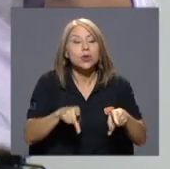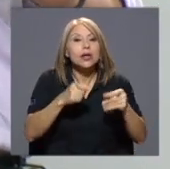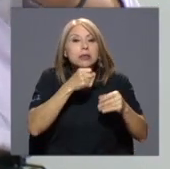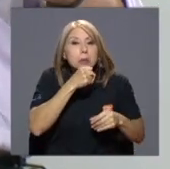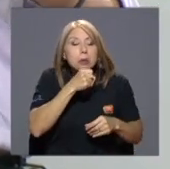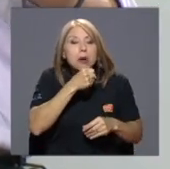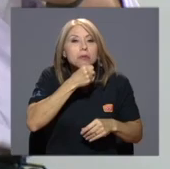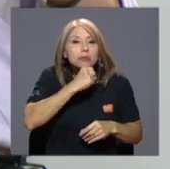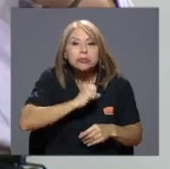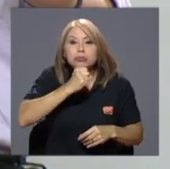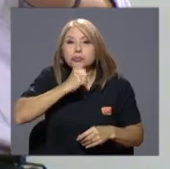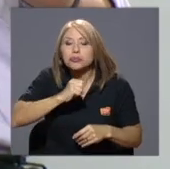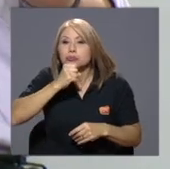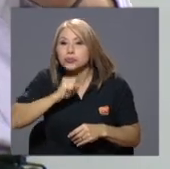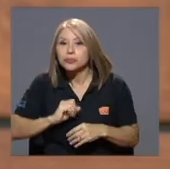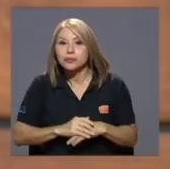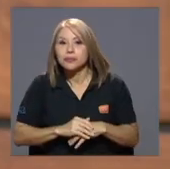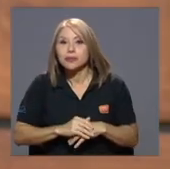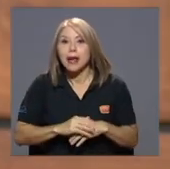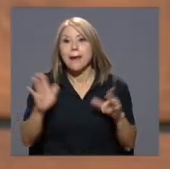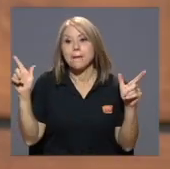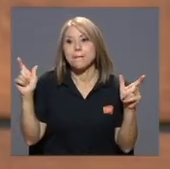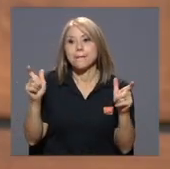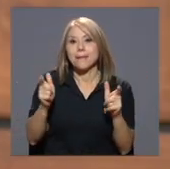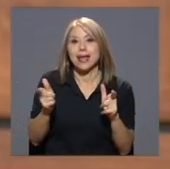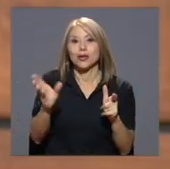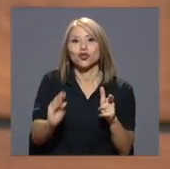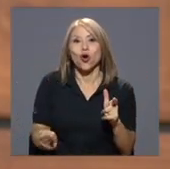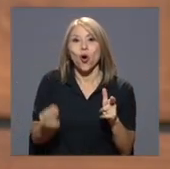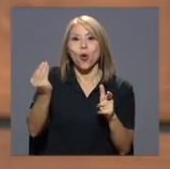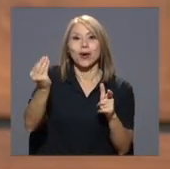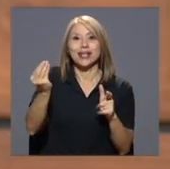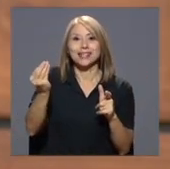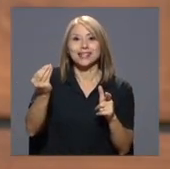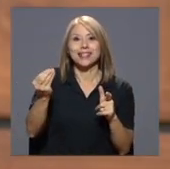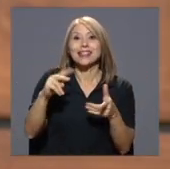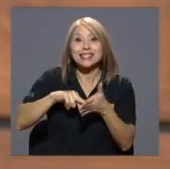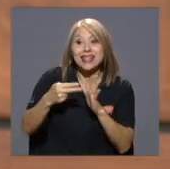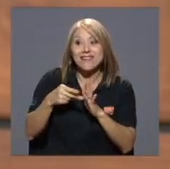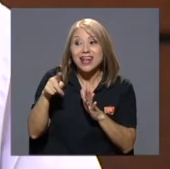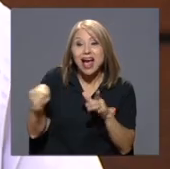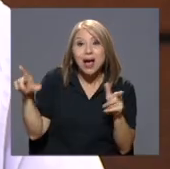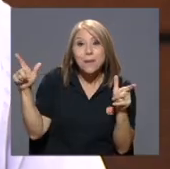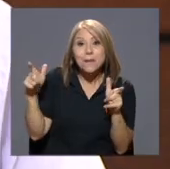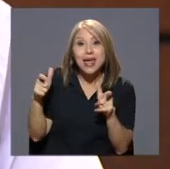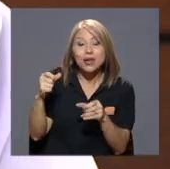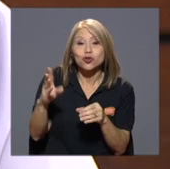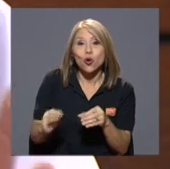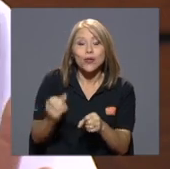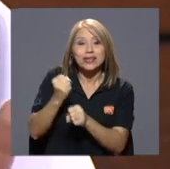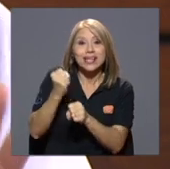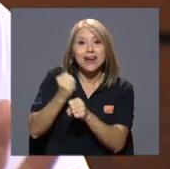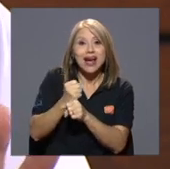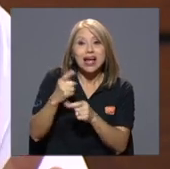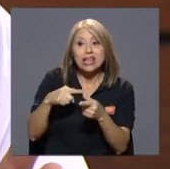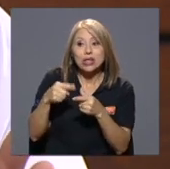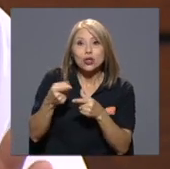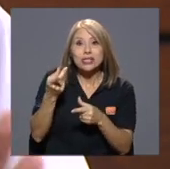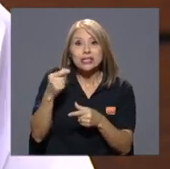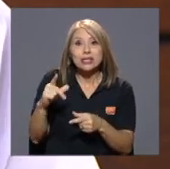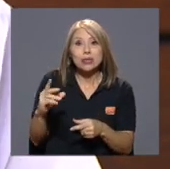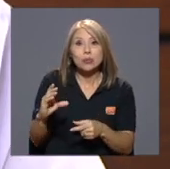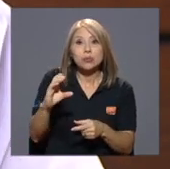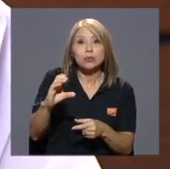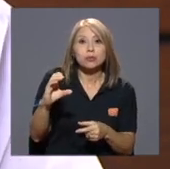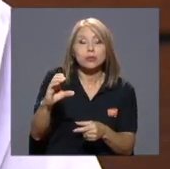posibilidad de que los jóvenes apunten a sostener las pensiones va a ser más en deficitario, ¿verdad? Sí. Si ese colapso está tan cerca,